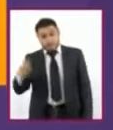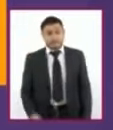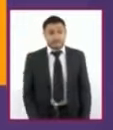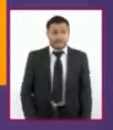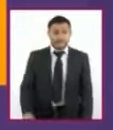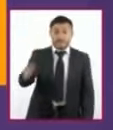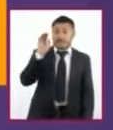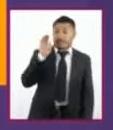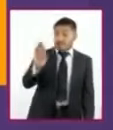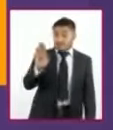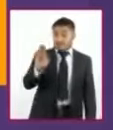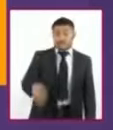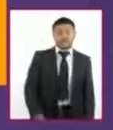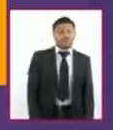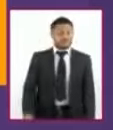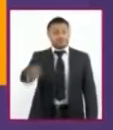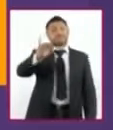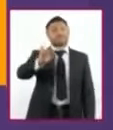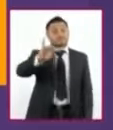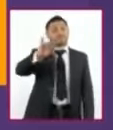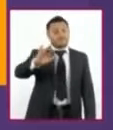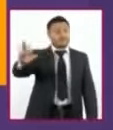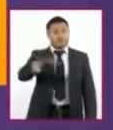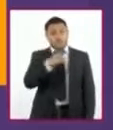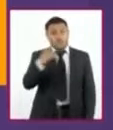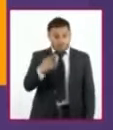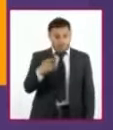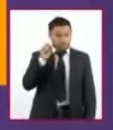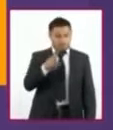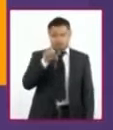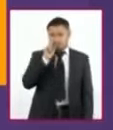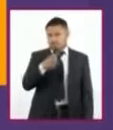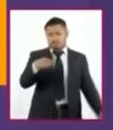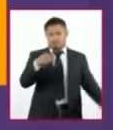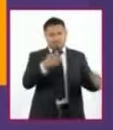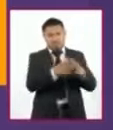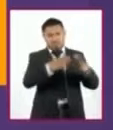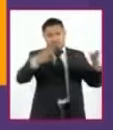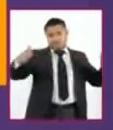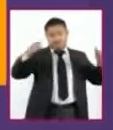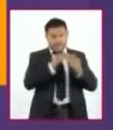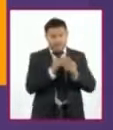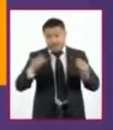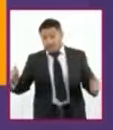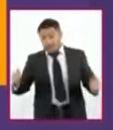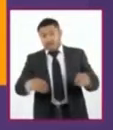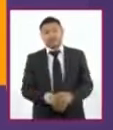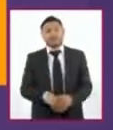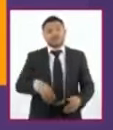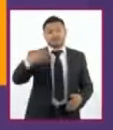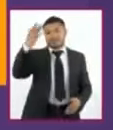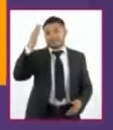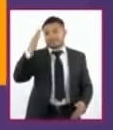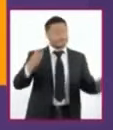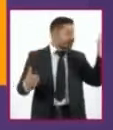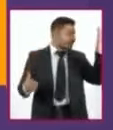Inciso B, sí son, porque están a la misma distancia del eje de simetría. Una es el reflejo de la